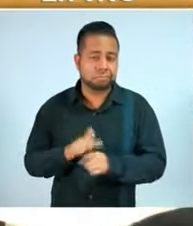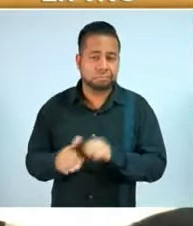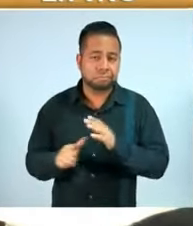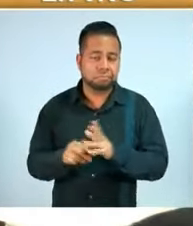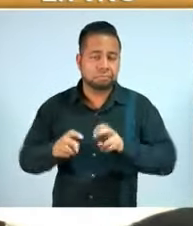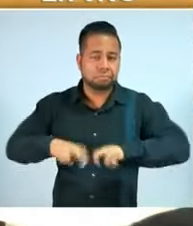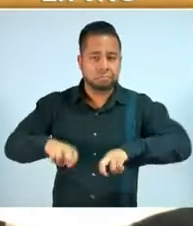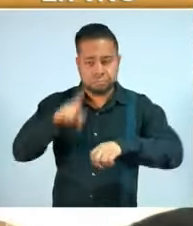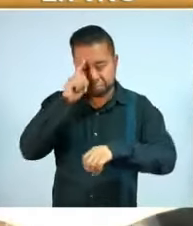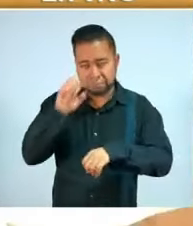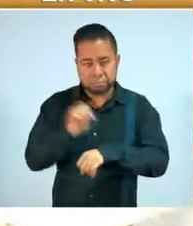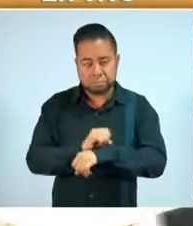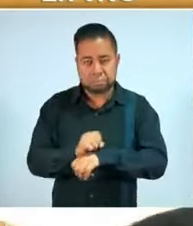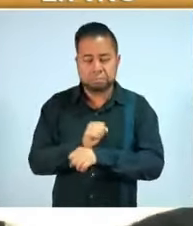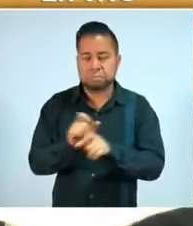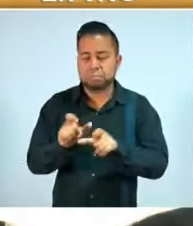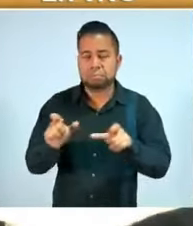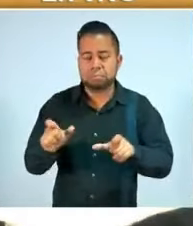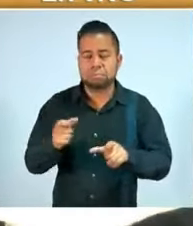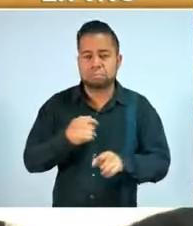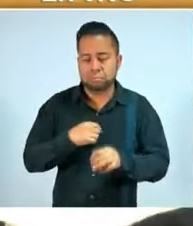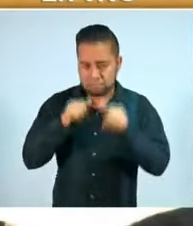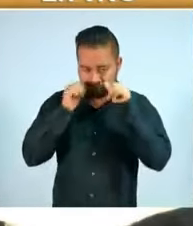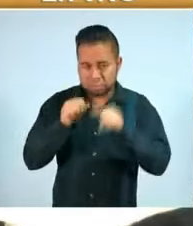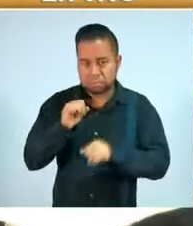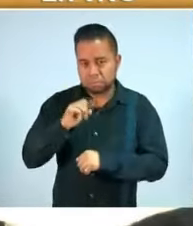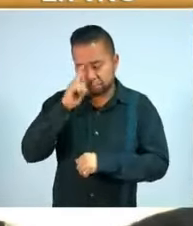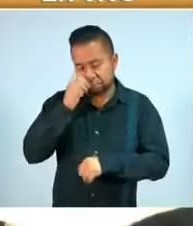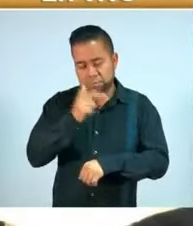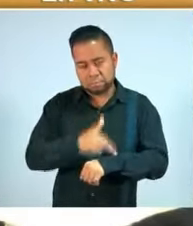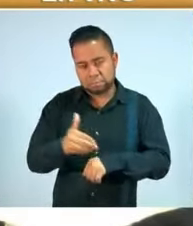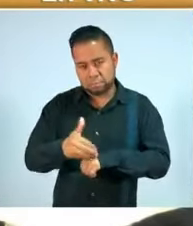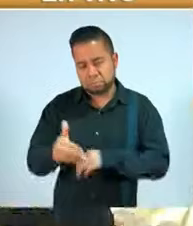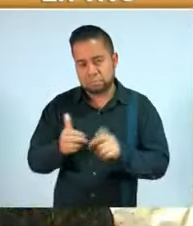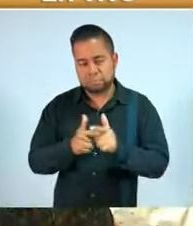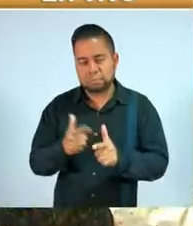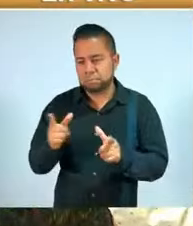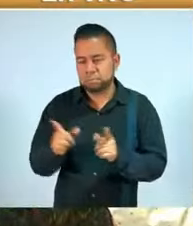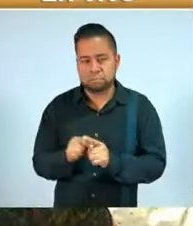operativa de seguridad estamos pues muy atentos a que el proceso avance. Sería lo que contestaríamos.